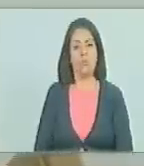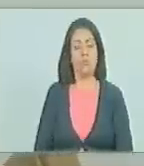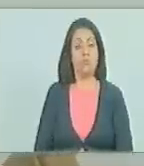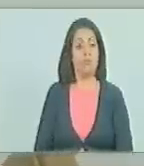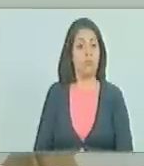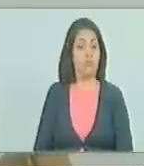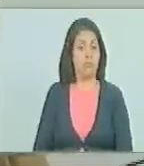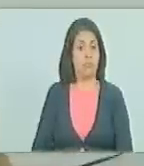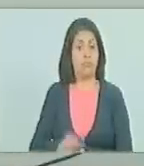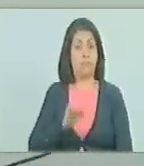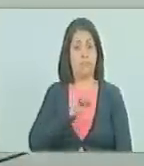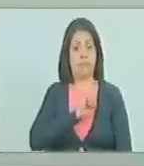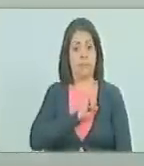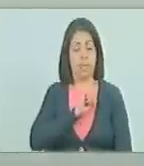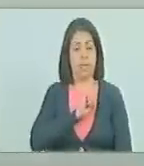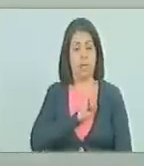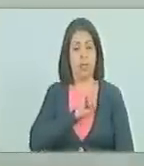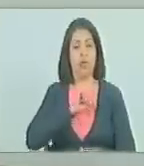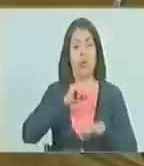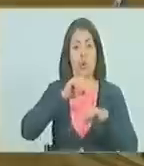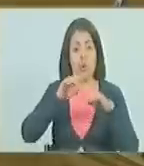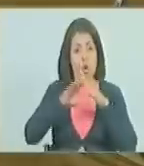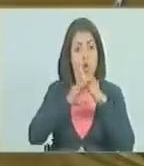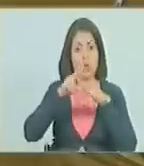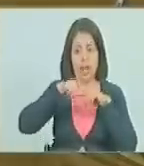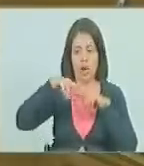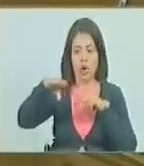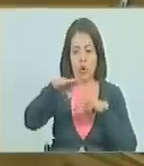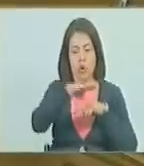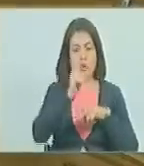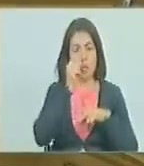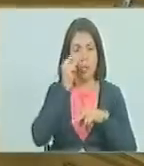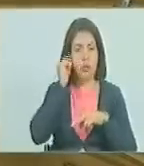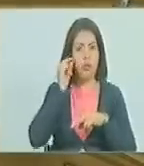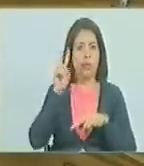cobardemente se metió con las niñas de Venezuela, con los niños de Venezuela,